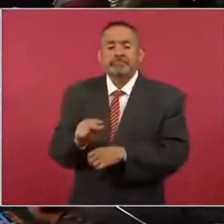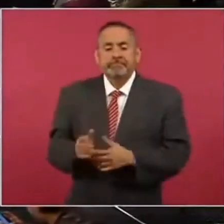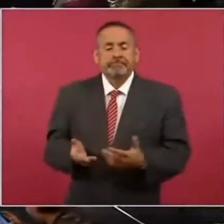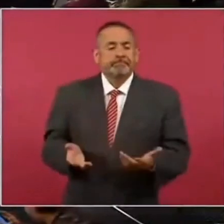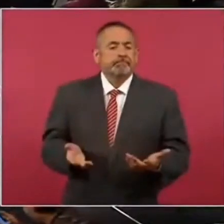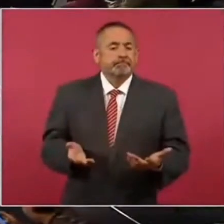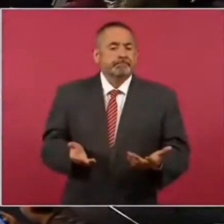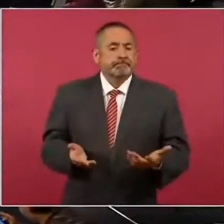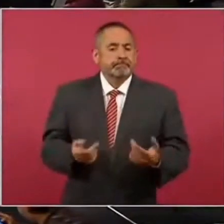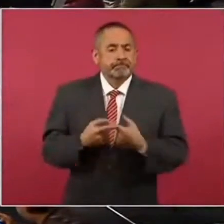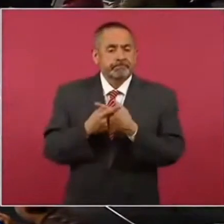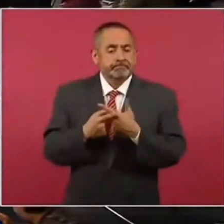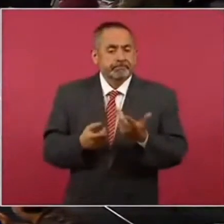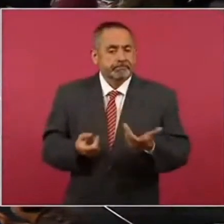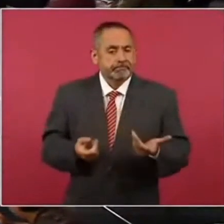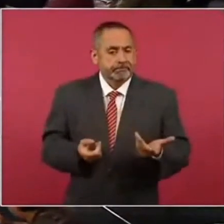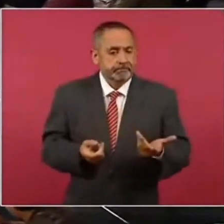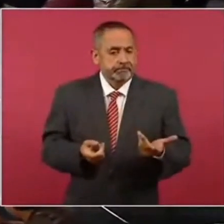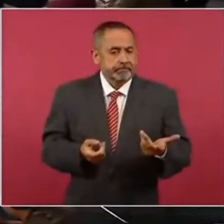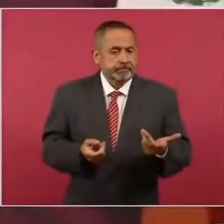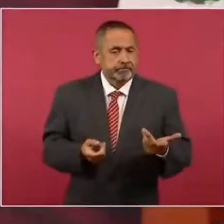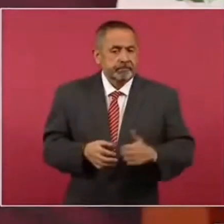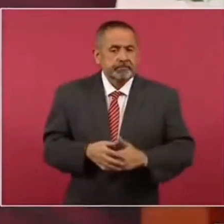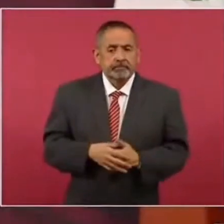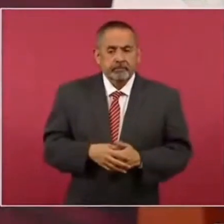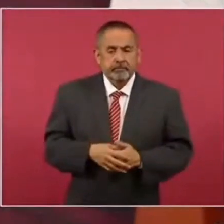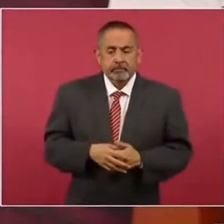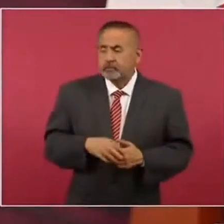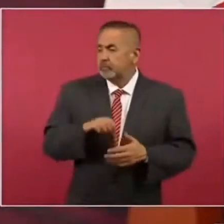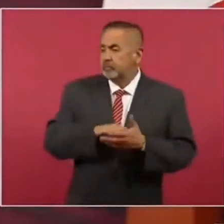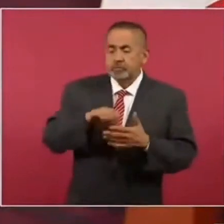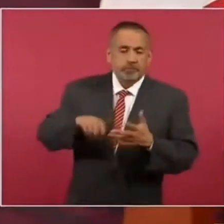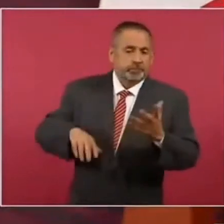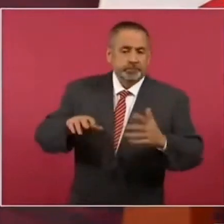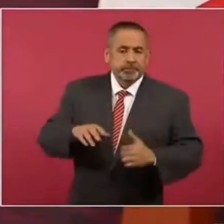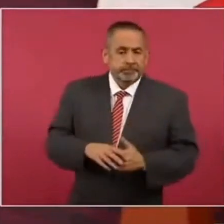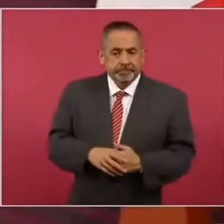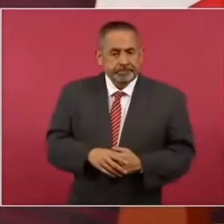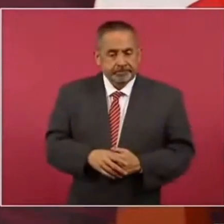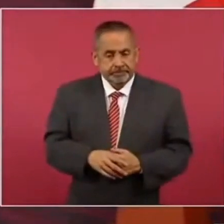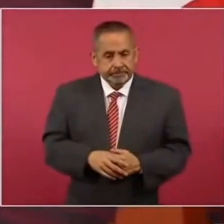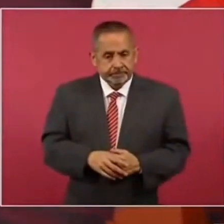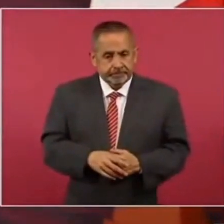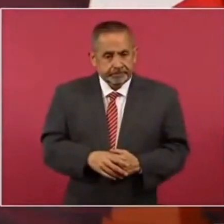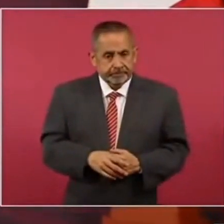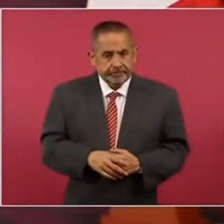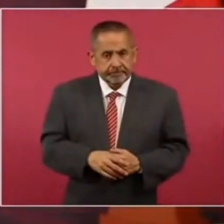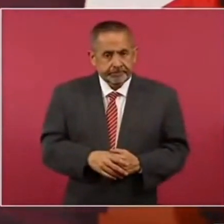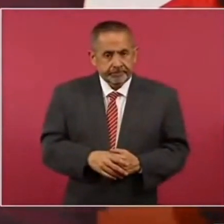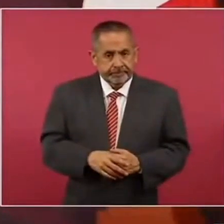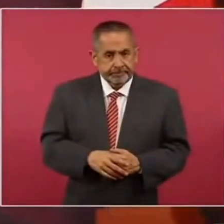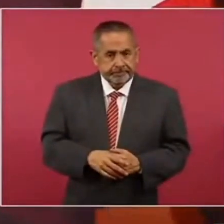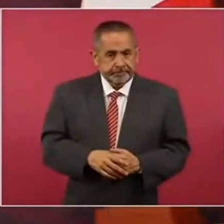Entonces, si nos dicen